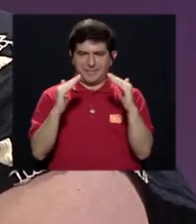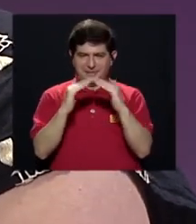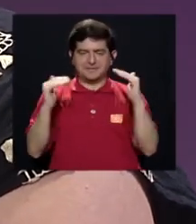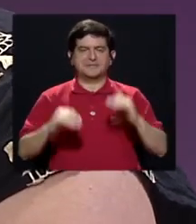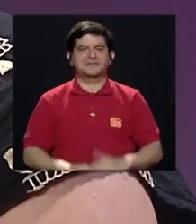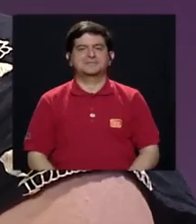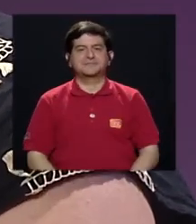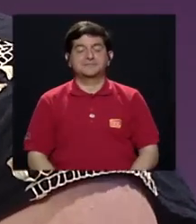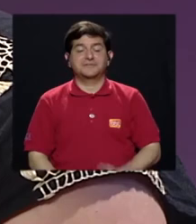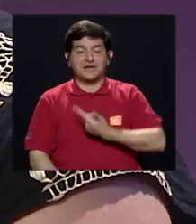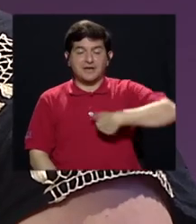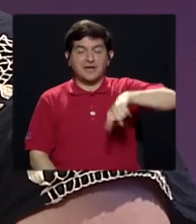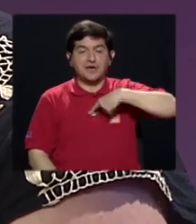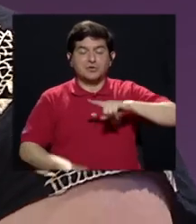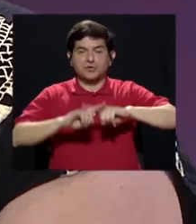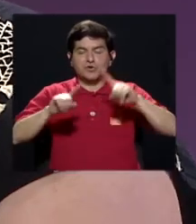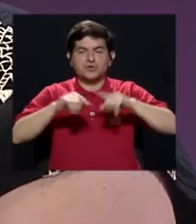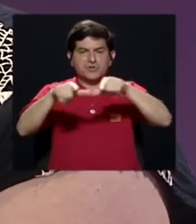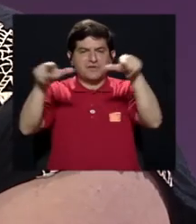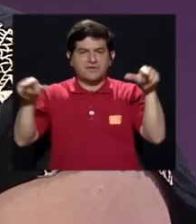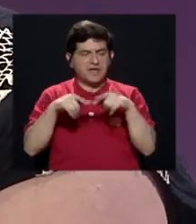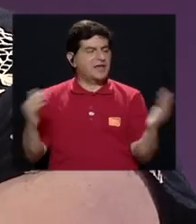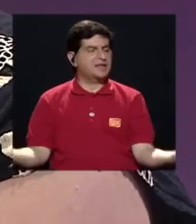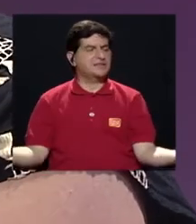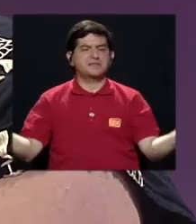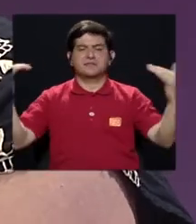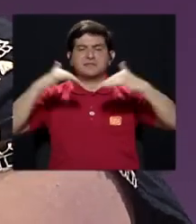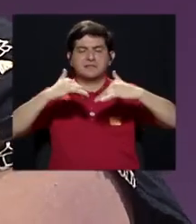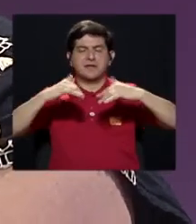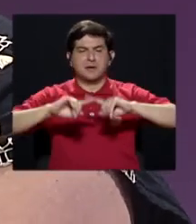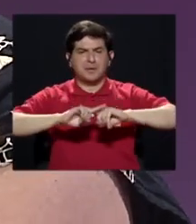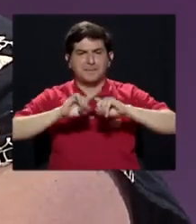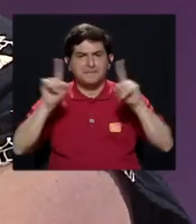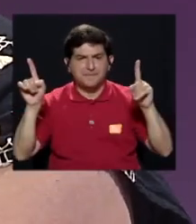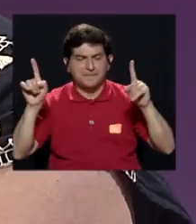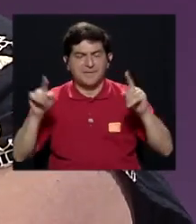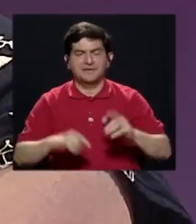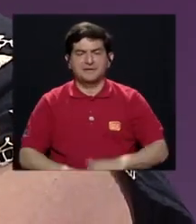cómo desde donde venimos, ¿verdad? Aunque es muy variado, encontramos